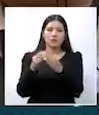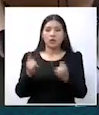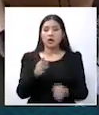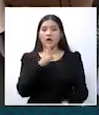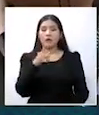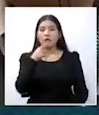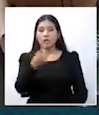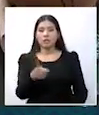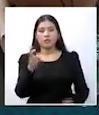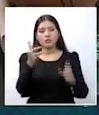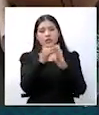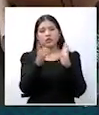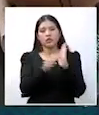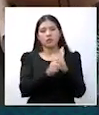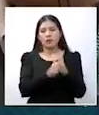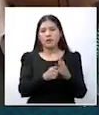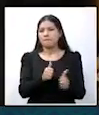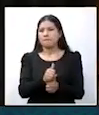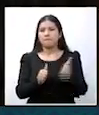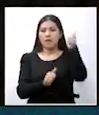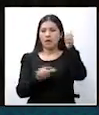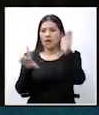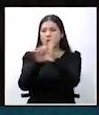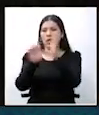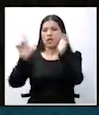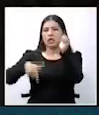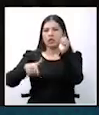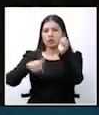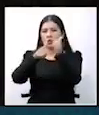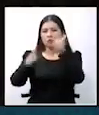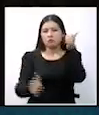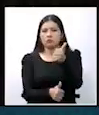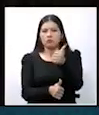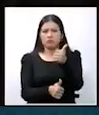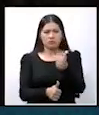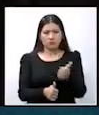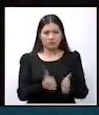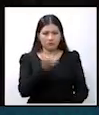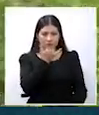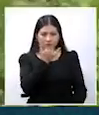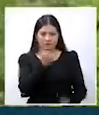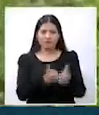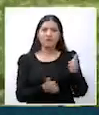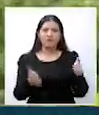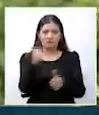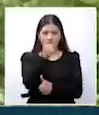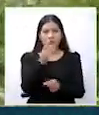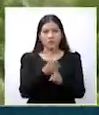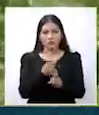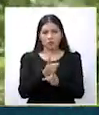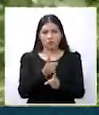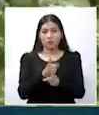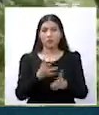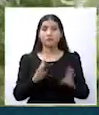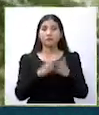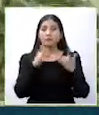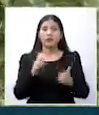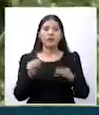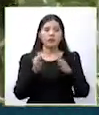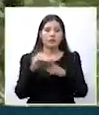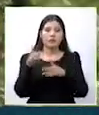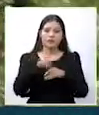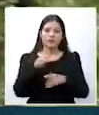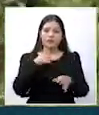que un decreto es mayor que una ley. Matkovic está más preocupado de generar convulsión que buscar una solución a través del diálogo, indicó la